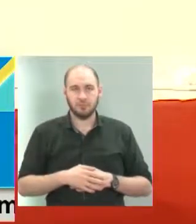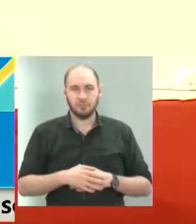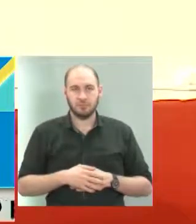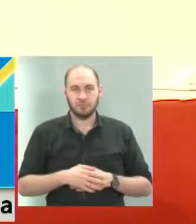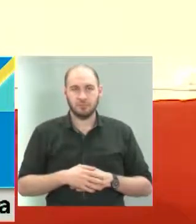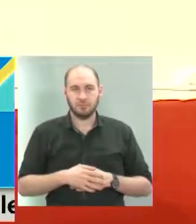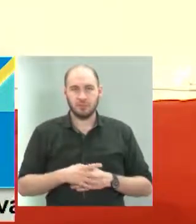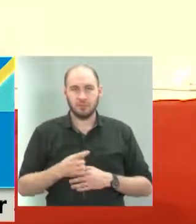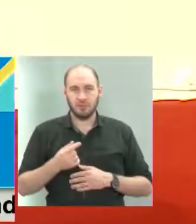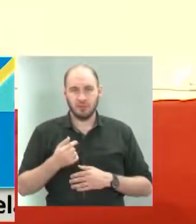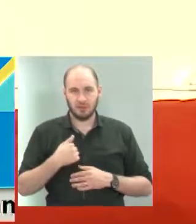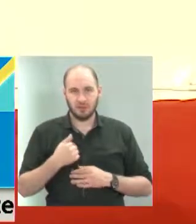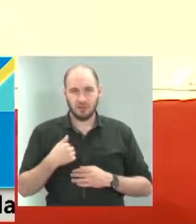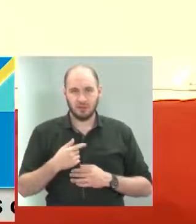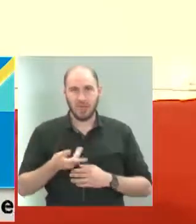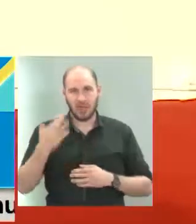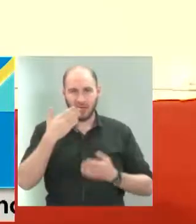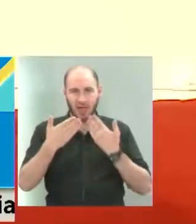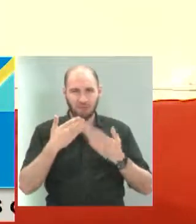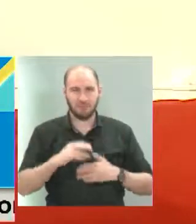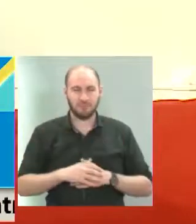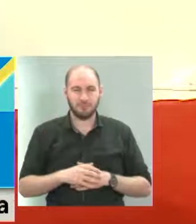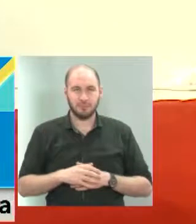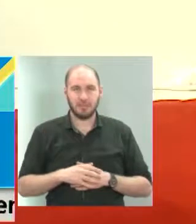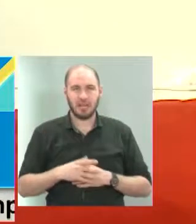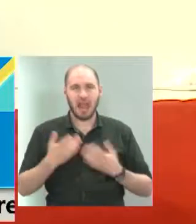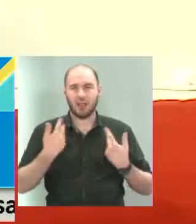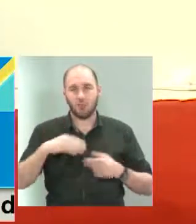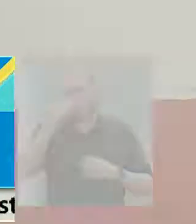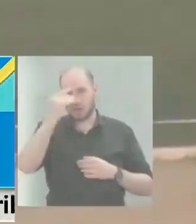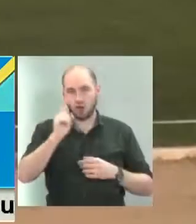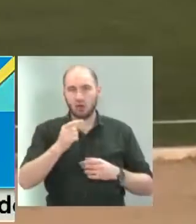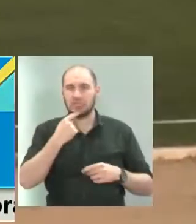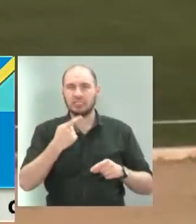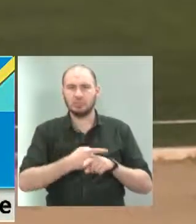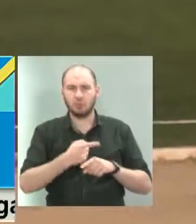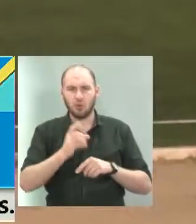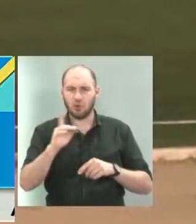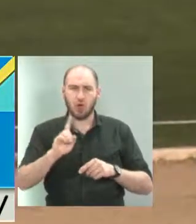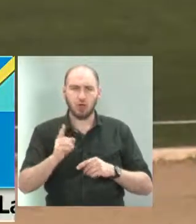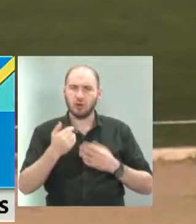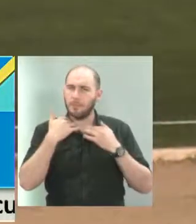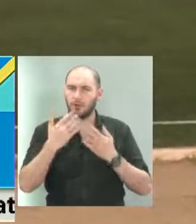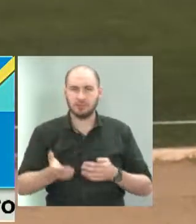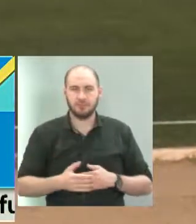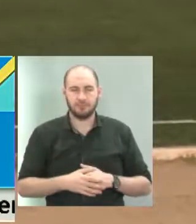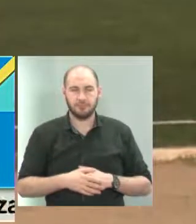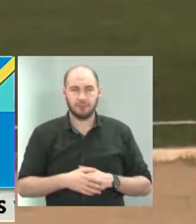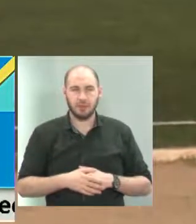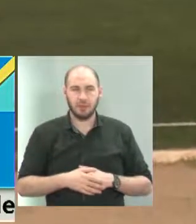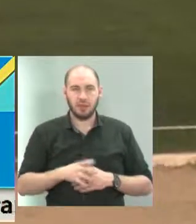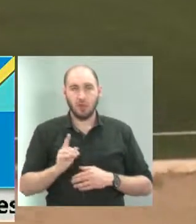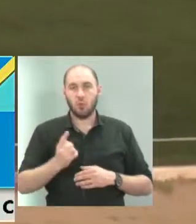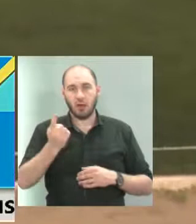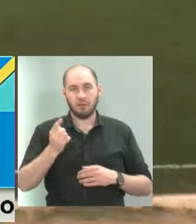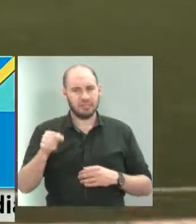y por eso iba lo del principio, digo, no queremos naturalizar de que no insultó solamente, no importa. Claro. La primera vez